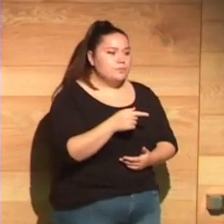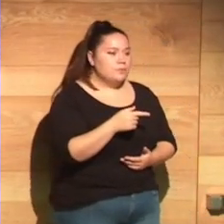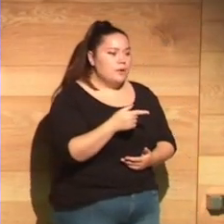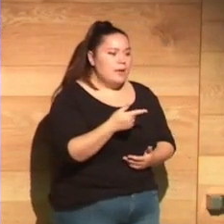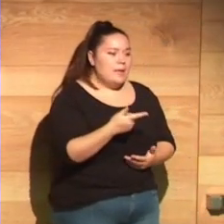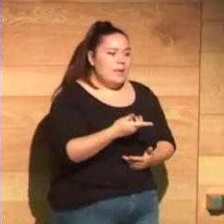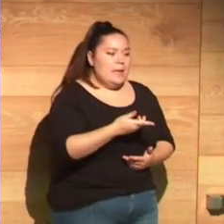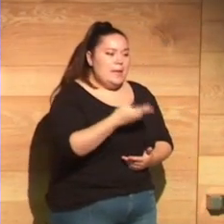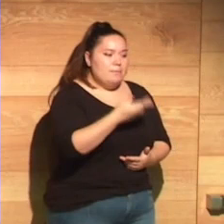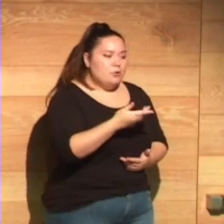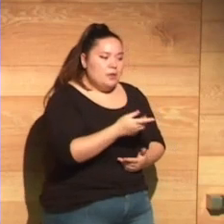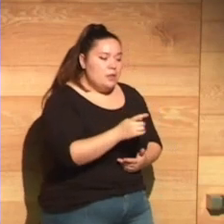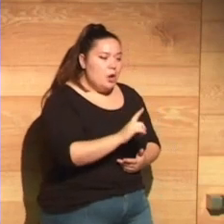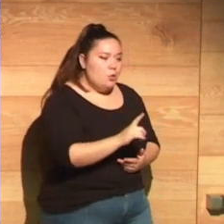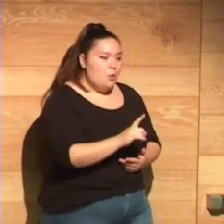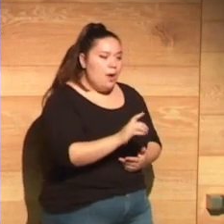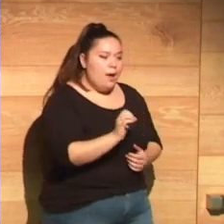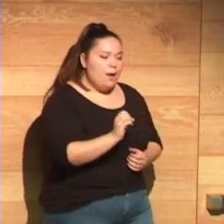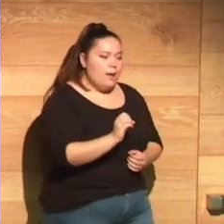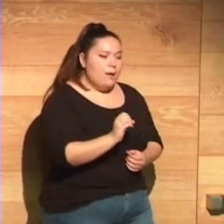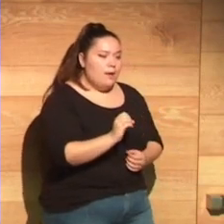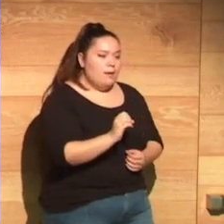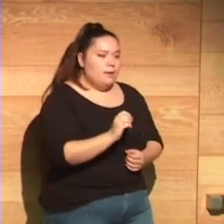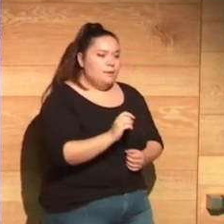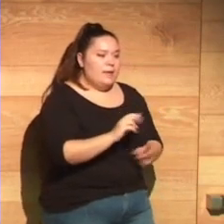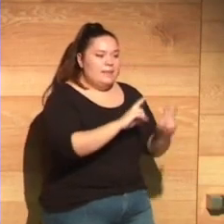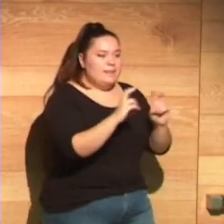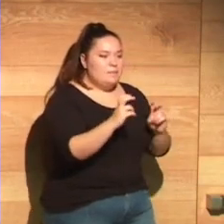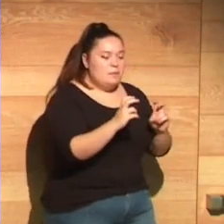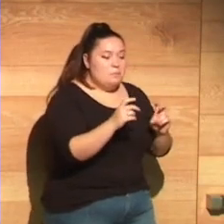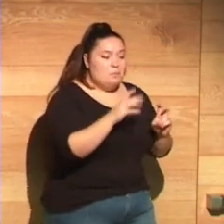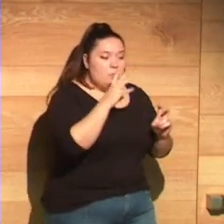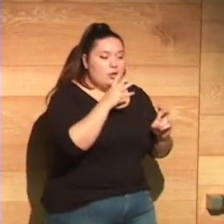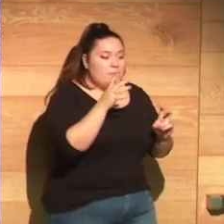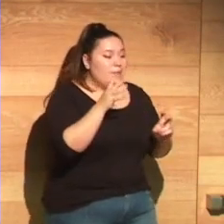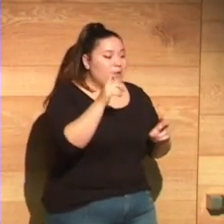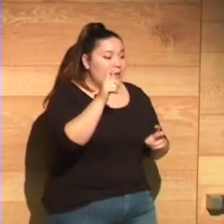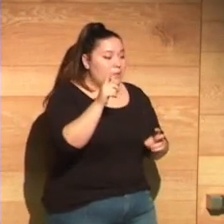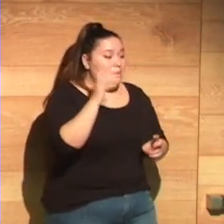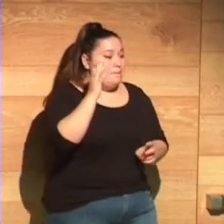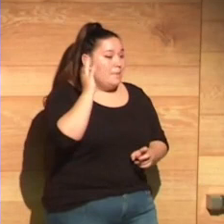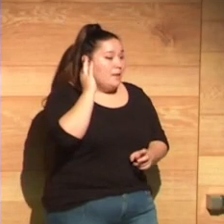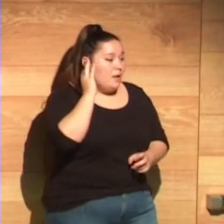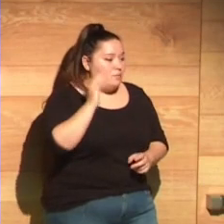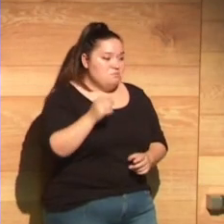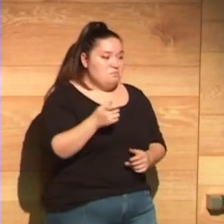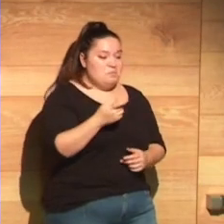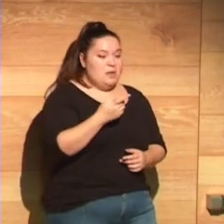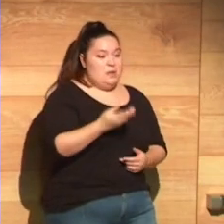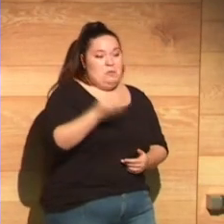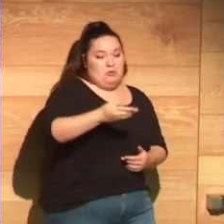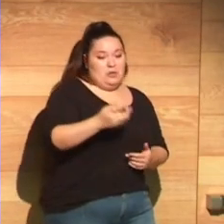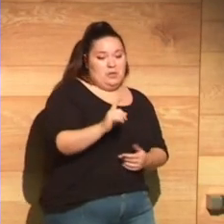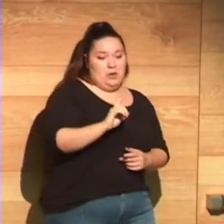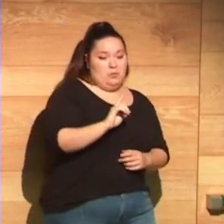Totalmente. Y además, a mí me gusta que no le des el no importancia, porque evidentemente ella no lo daba.